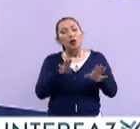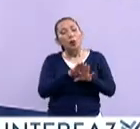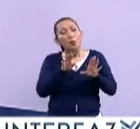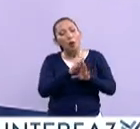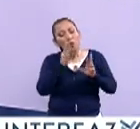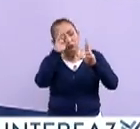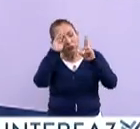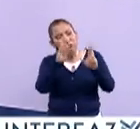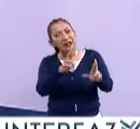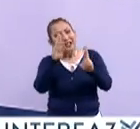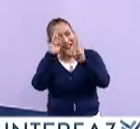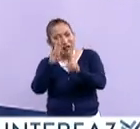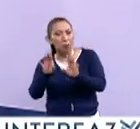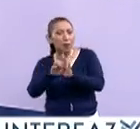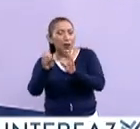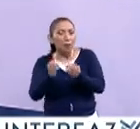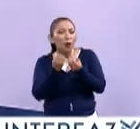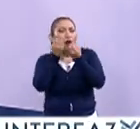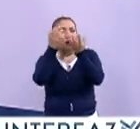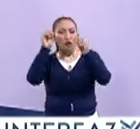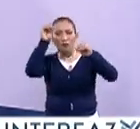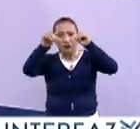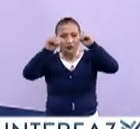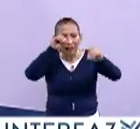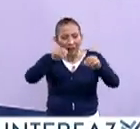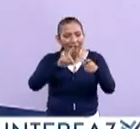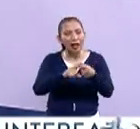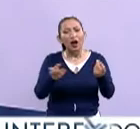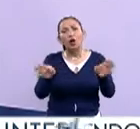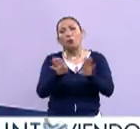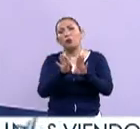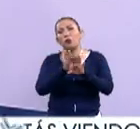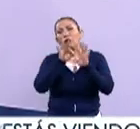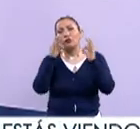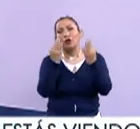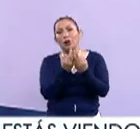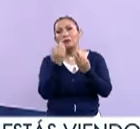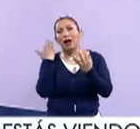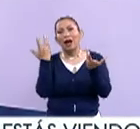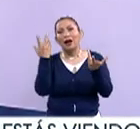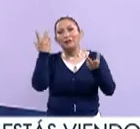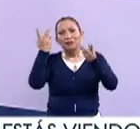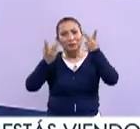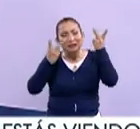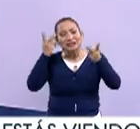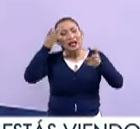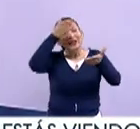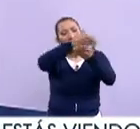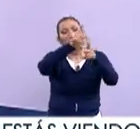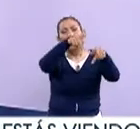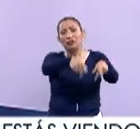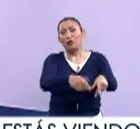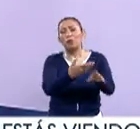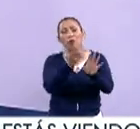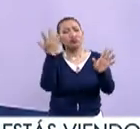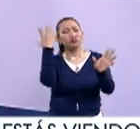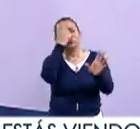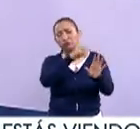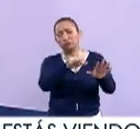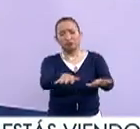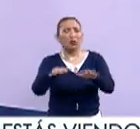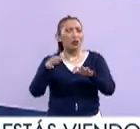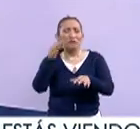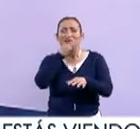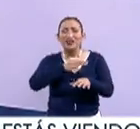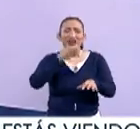serie de tributos como la ofrenda, como la manera de visitar los panteones de esta forma tan colorida,